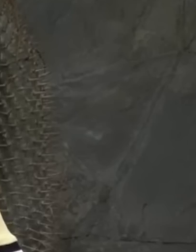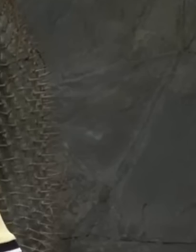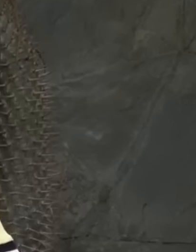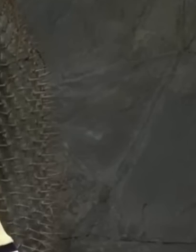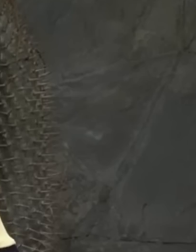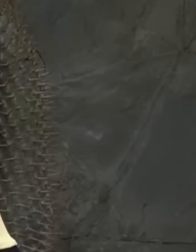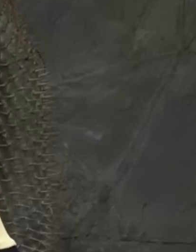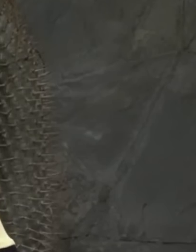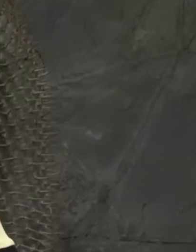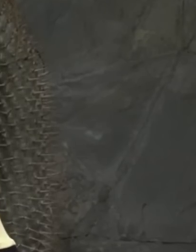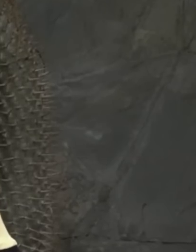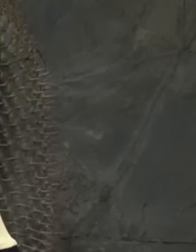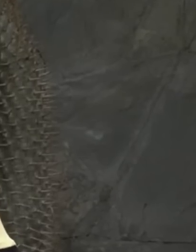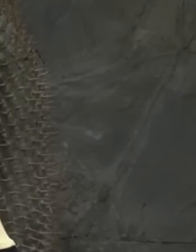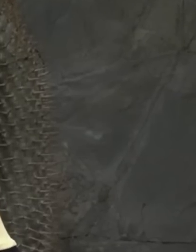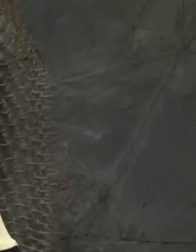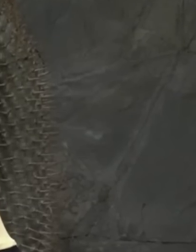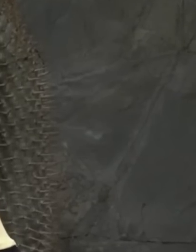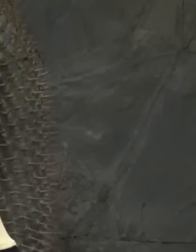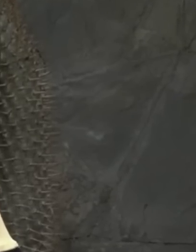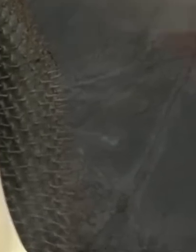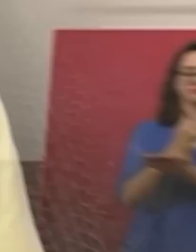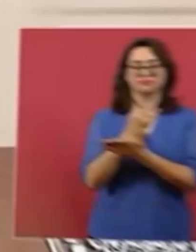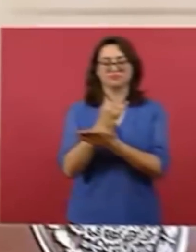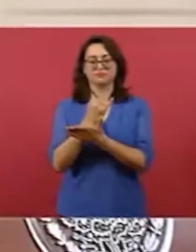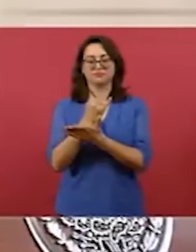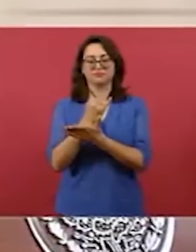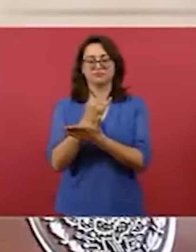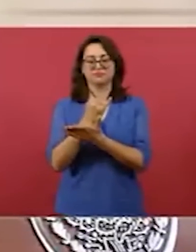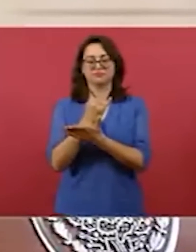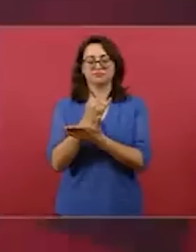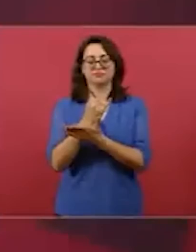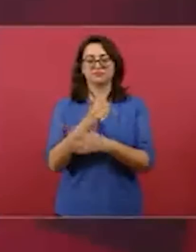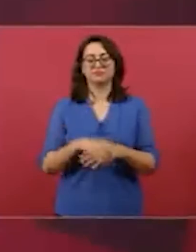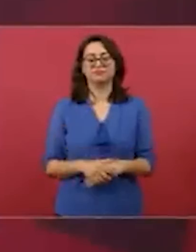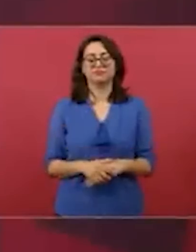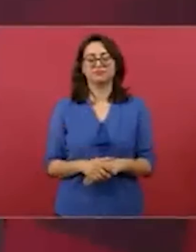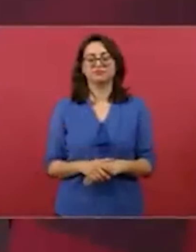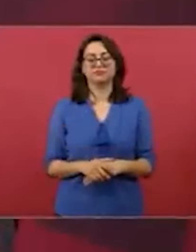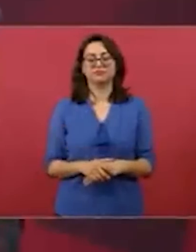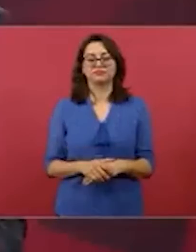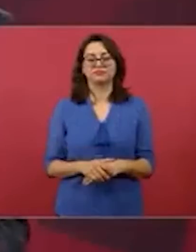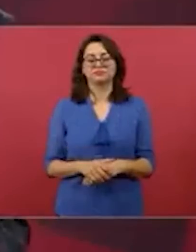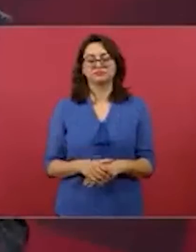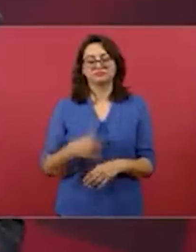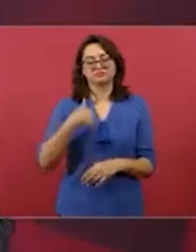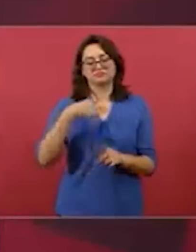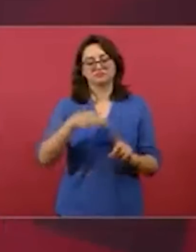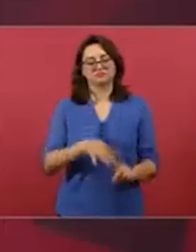¿Verdad que estuvo buenísimo? Neta. ¿De qué te ríes? Nombrar, de acuerdo a mis